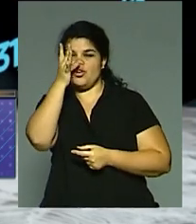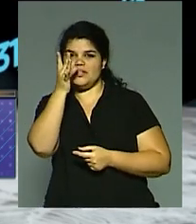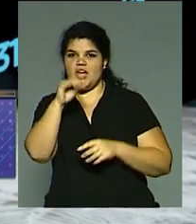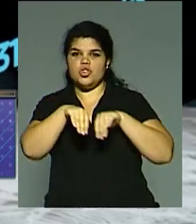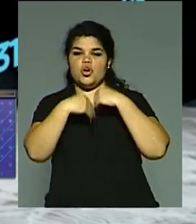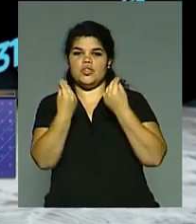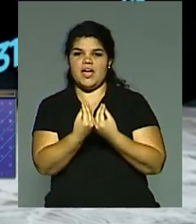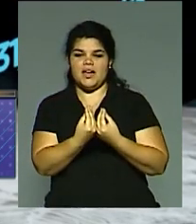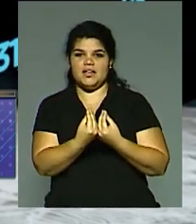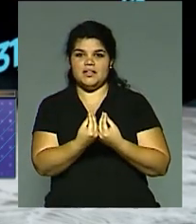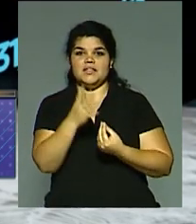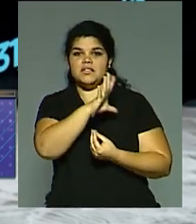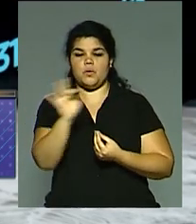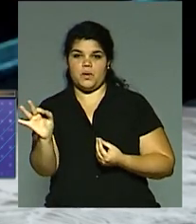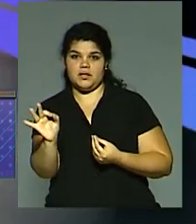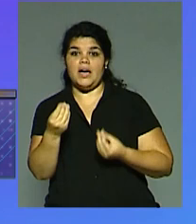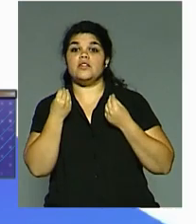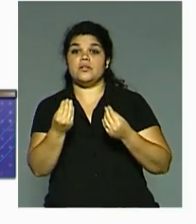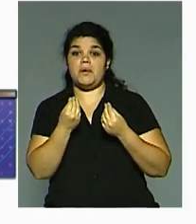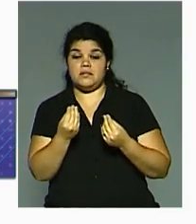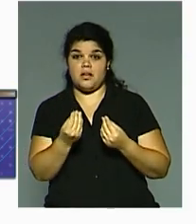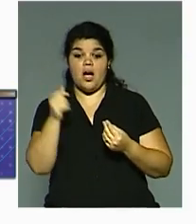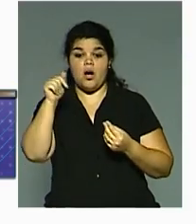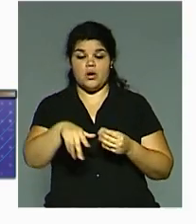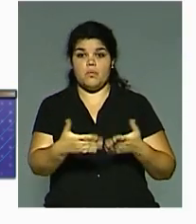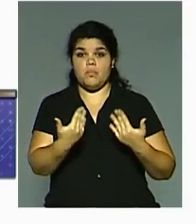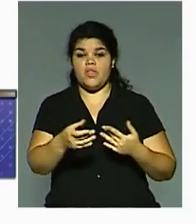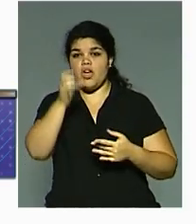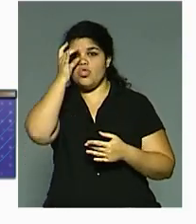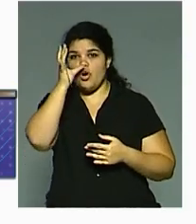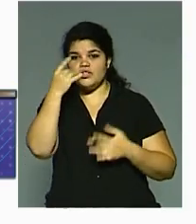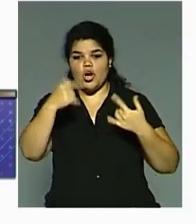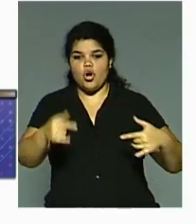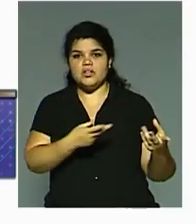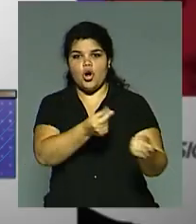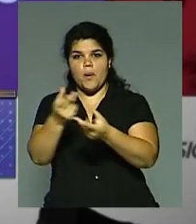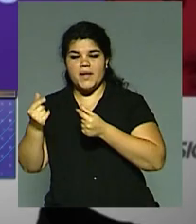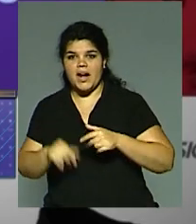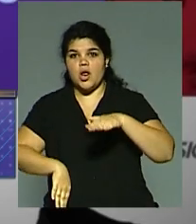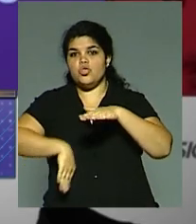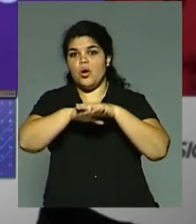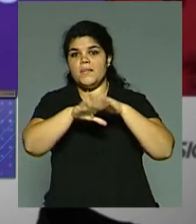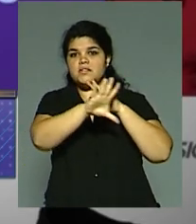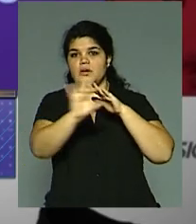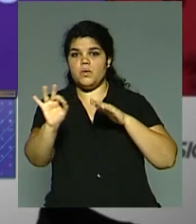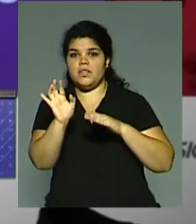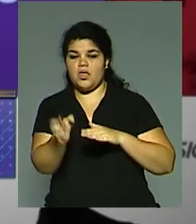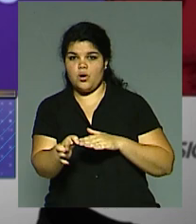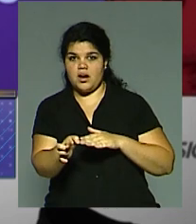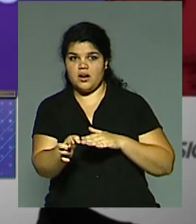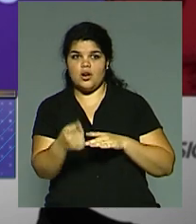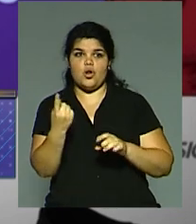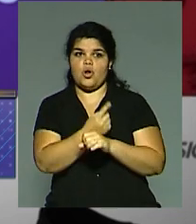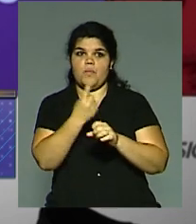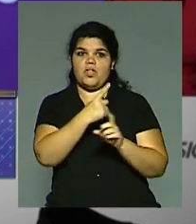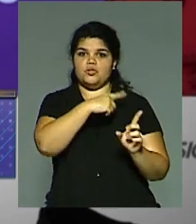decir, podemos comprar 12 veces un producto que sea de cualquier estilo hasta $50. Uh-huh. No se puede sumar, ¿eh? O sea, no,